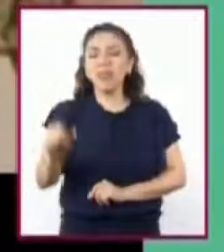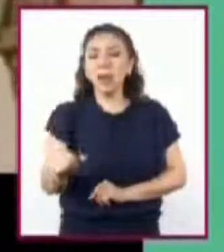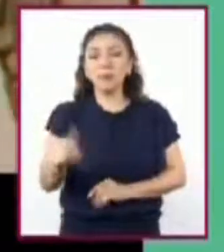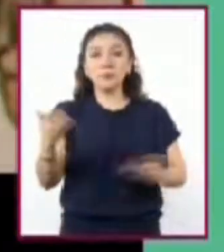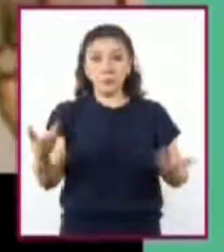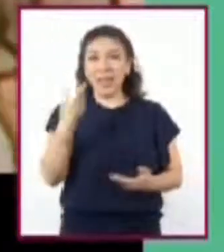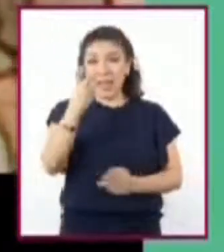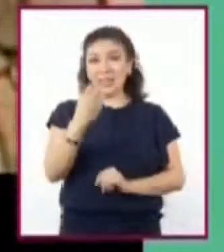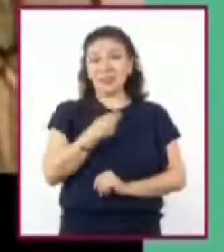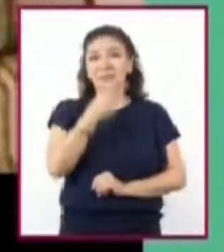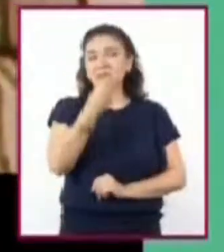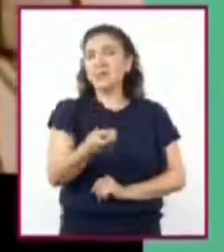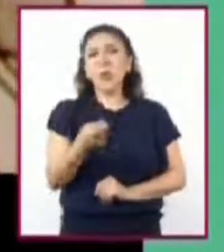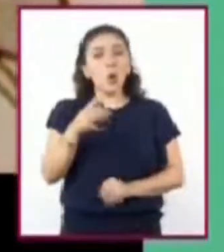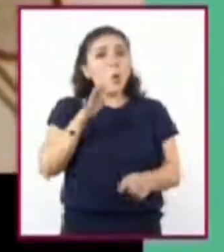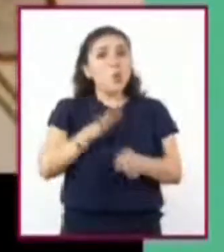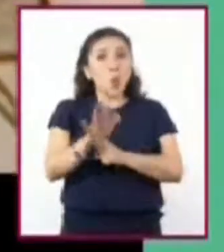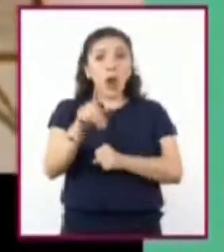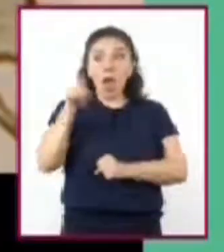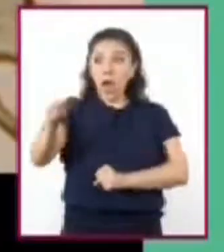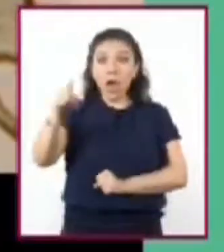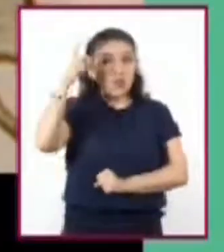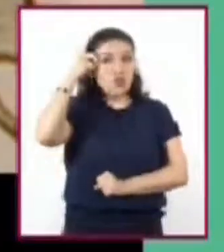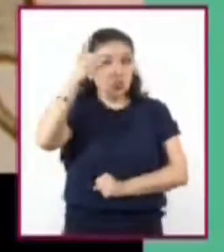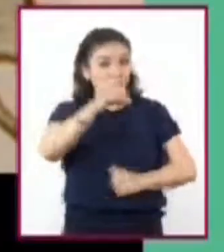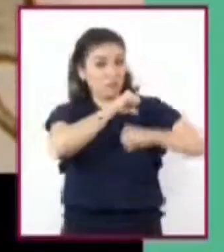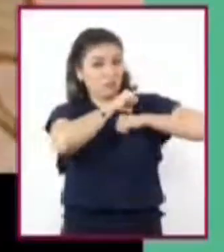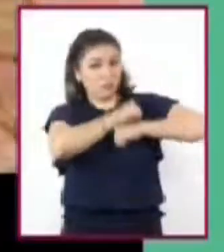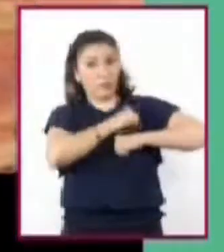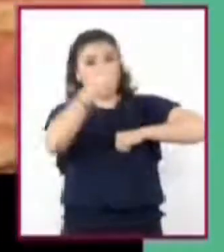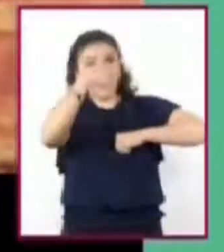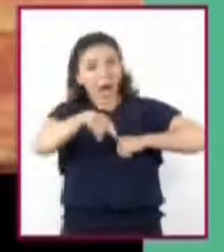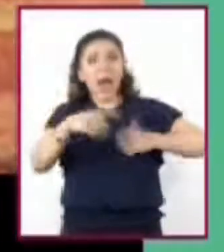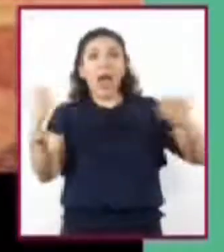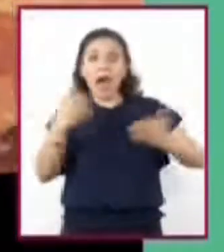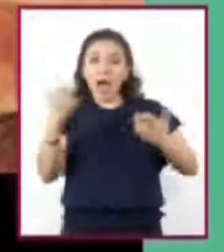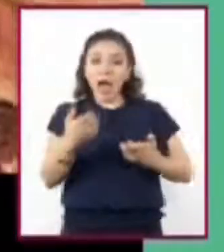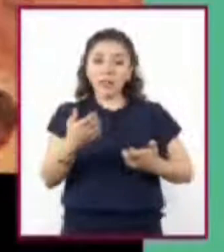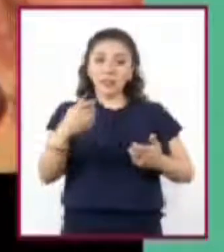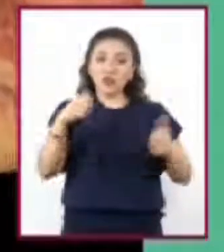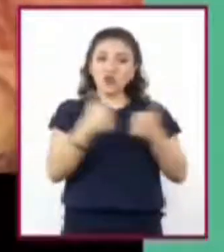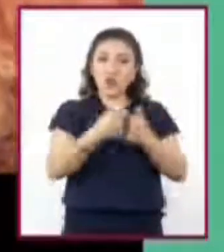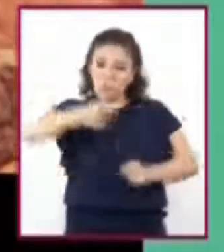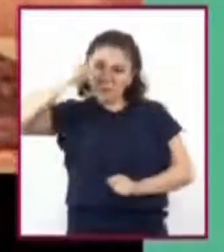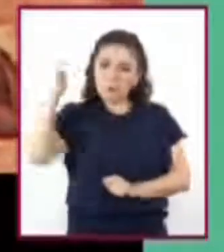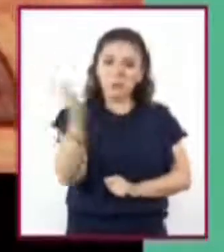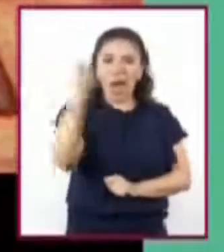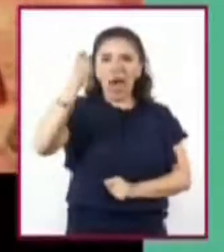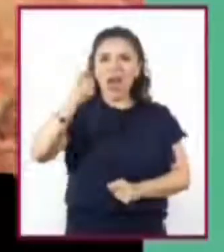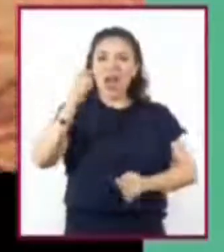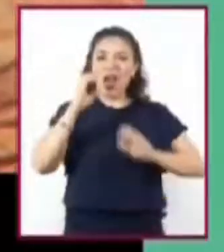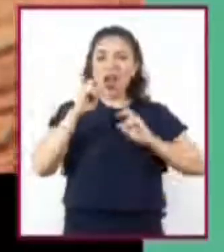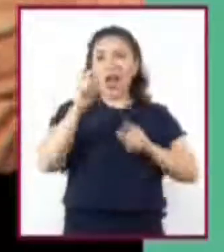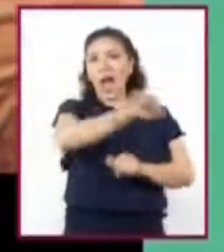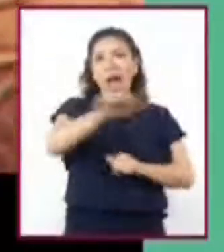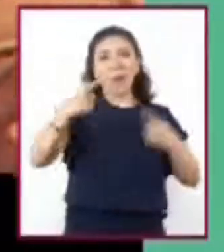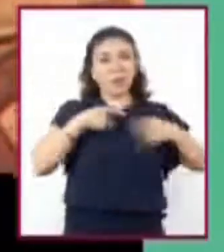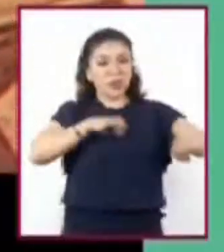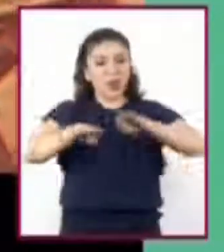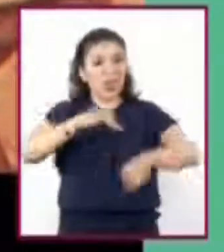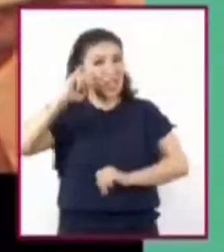acabo de mencionar, no era el encomendero el encargado de darles directamente latigazos a los indios para ponerlos a